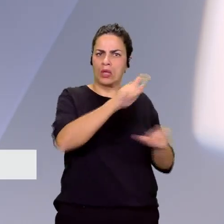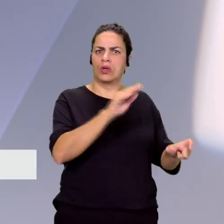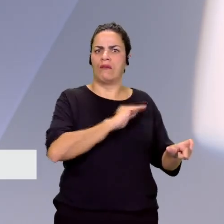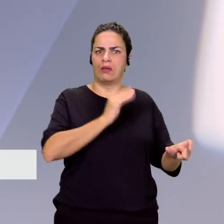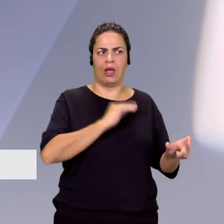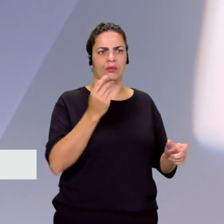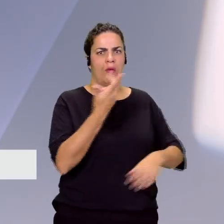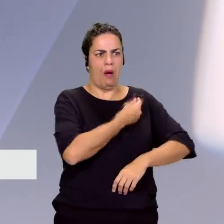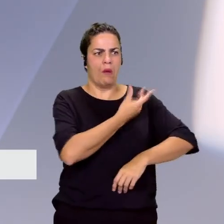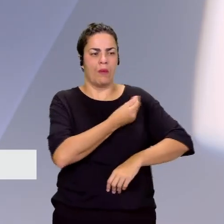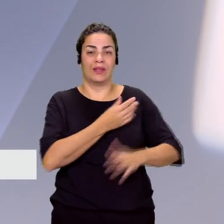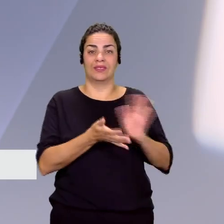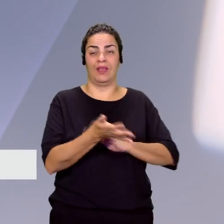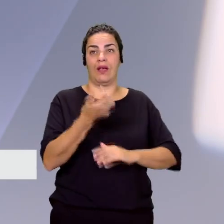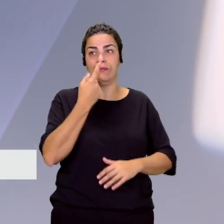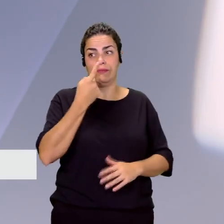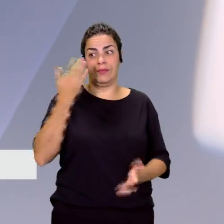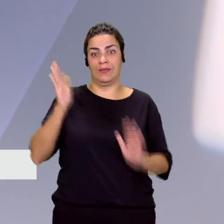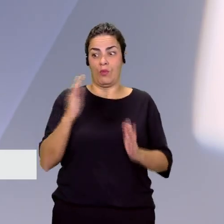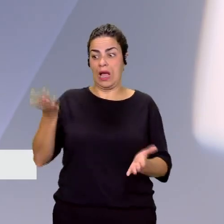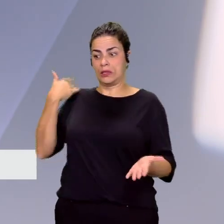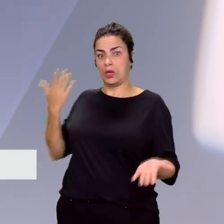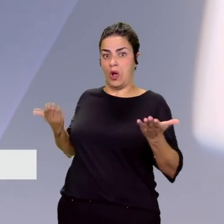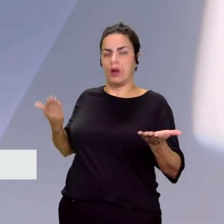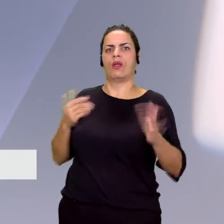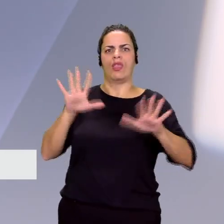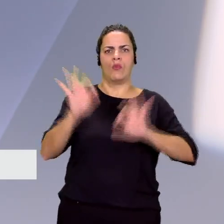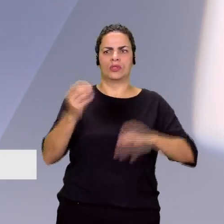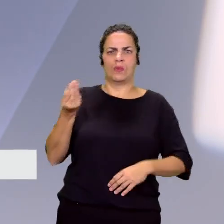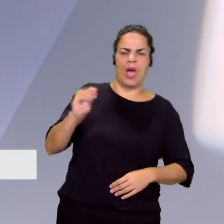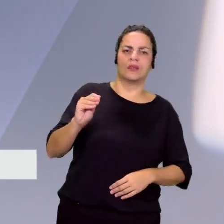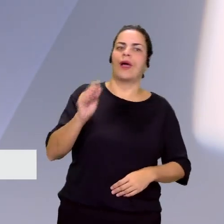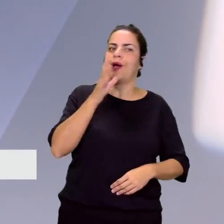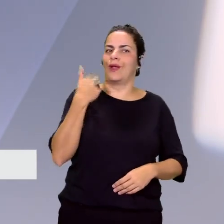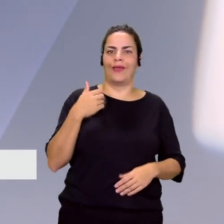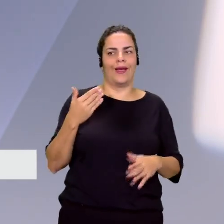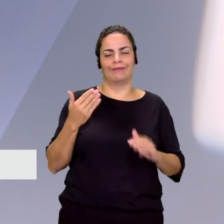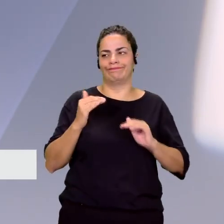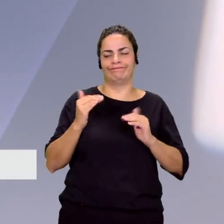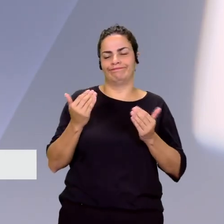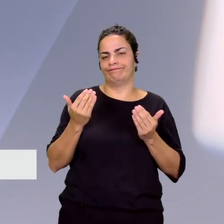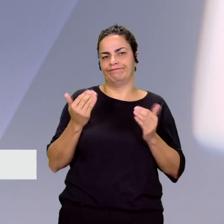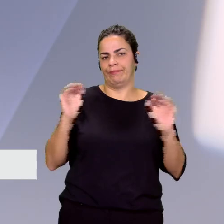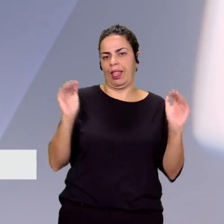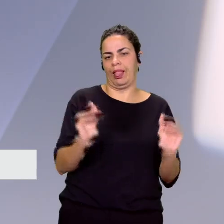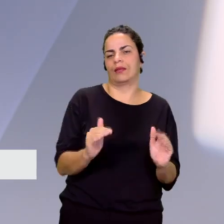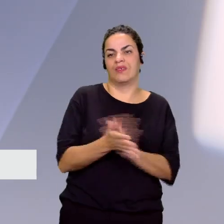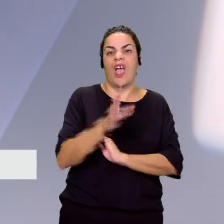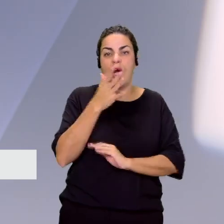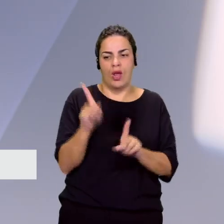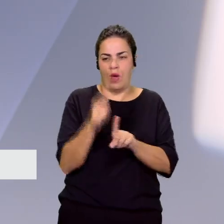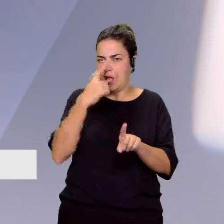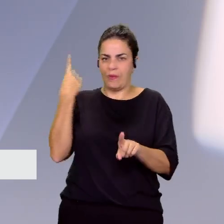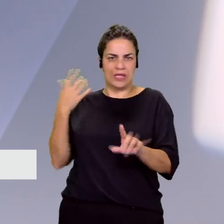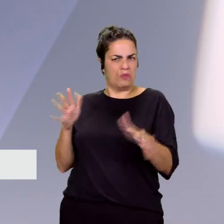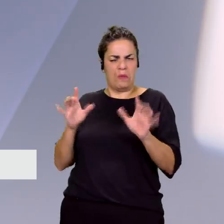10% más que la temporada anterior y esto se ha ido mitigando con el tiempo, estamos prácticamente igual que el año pasado y esto pues